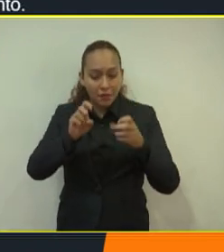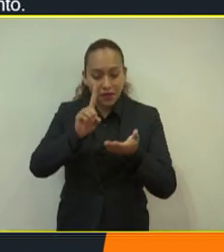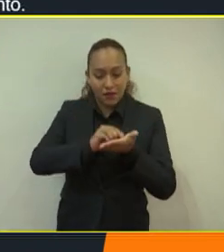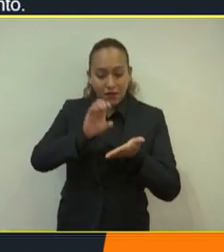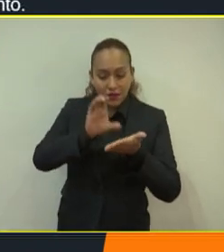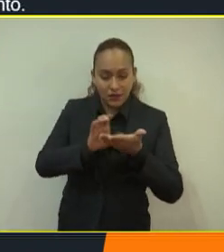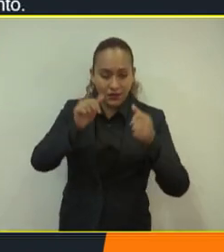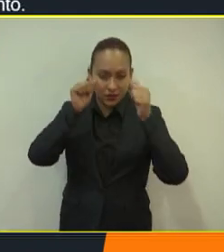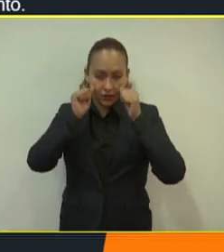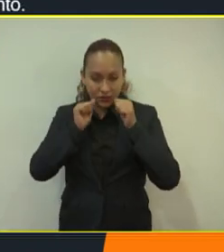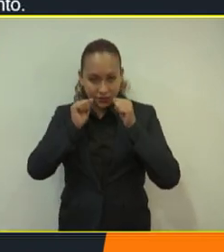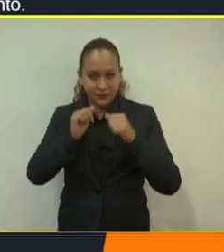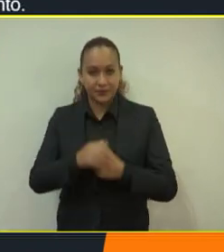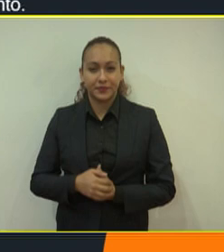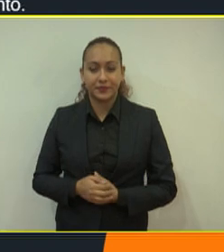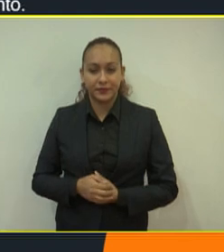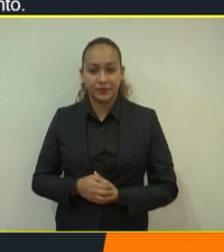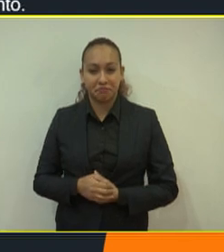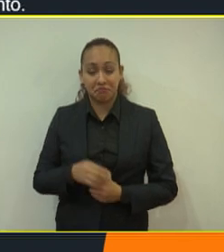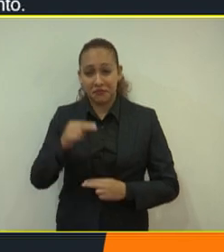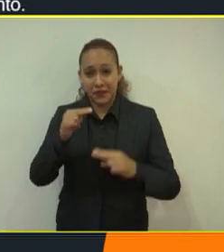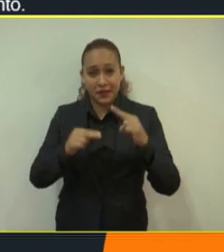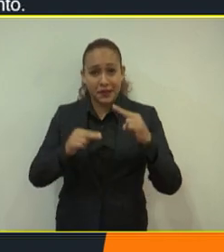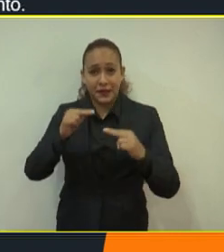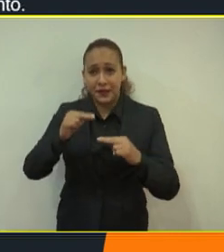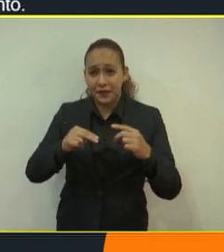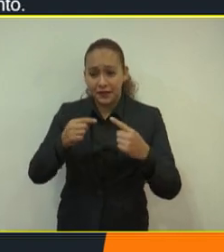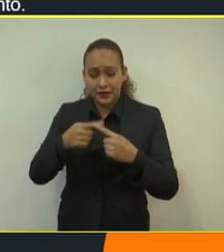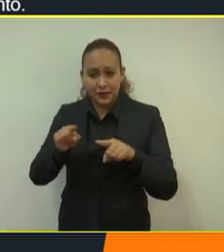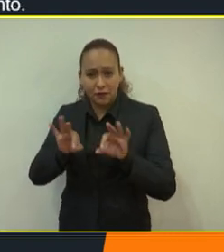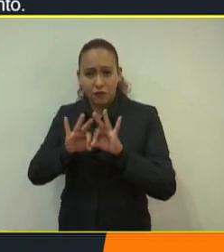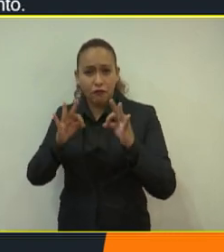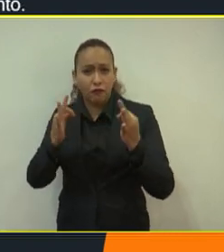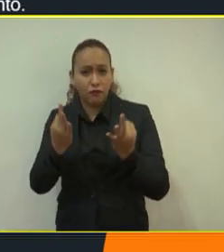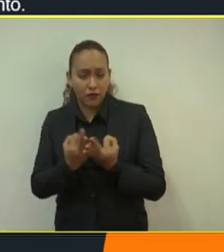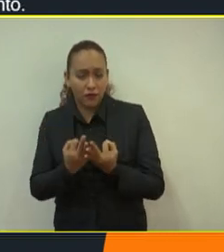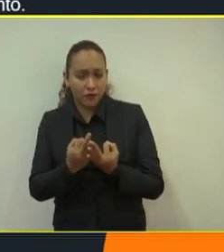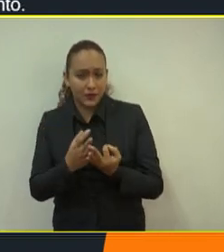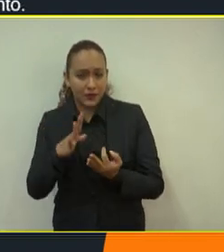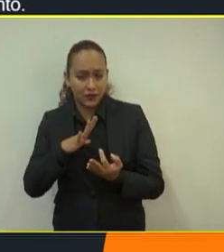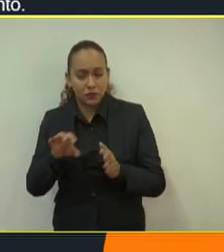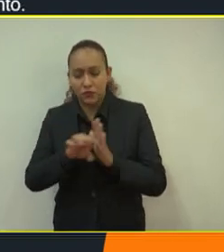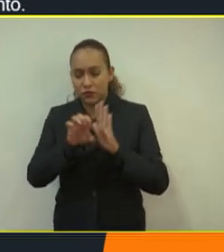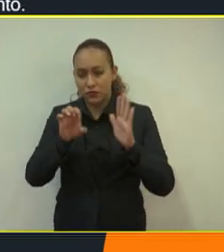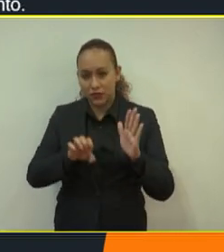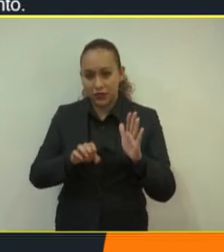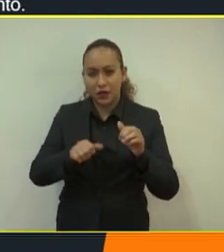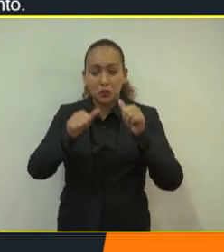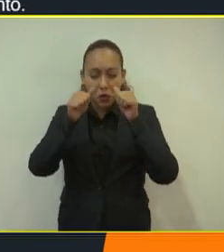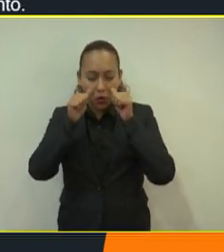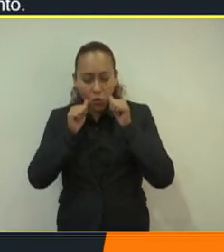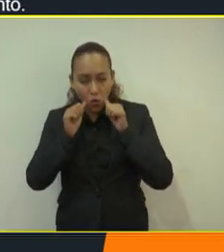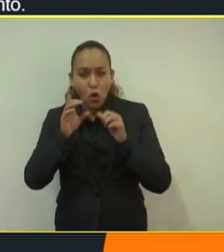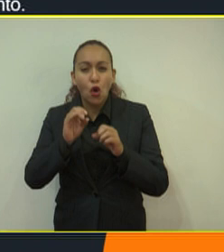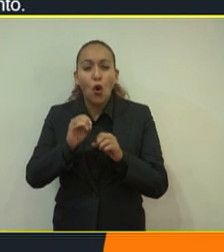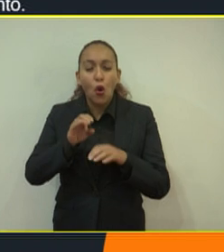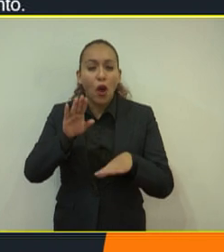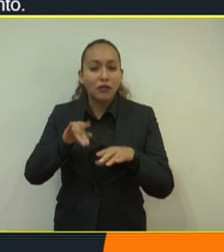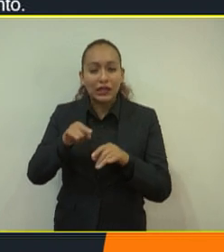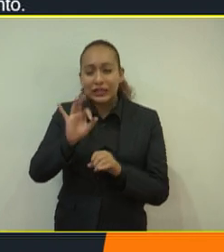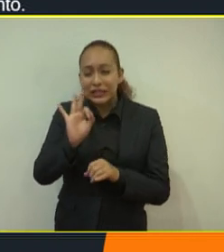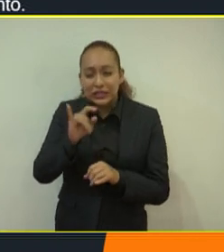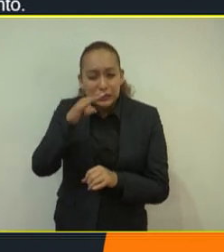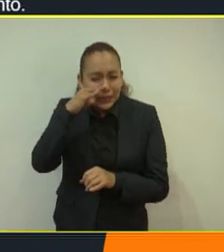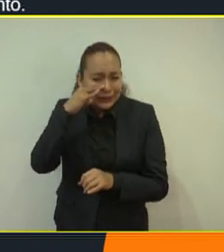tiene relación con los distintos grados de visión, es decir, ceguera y debilidad visual. Este tipo